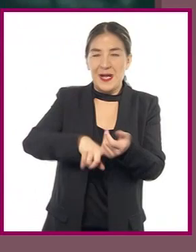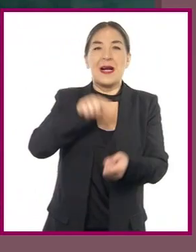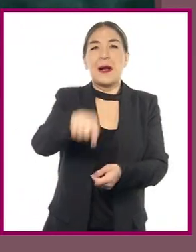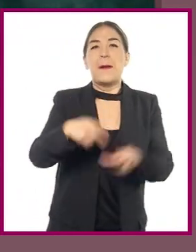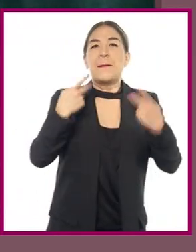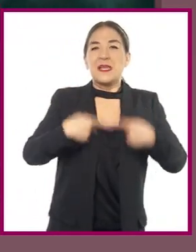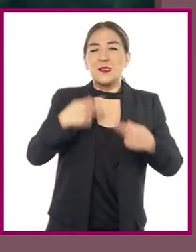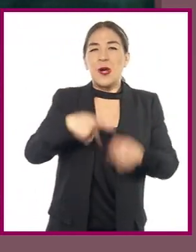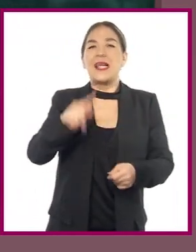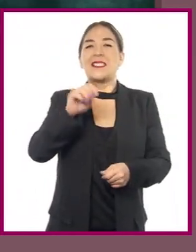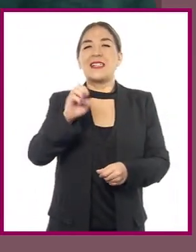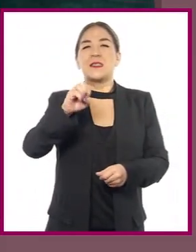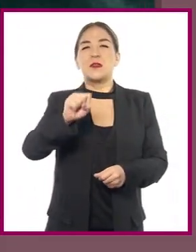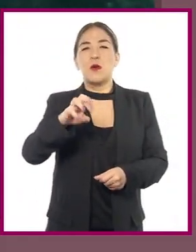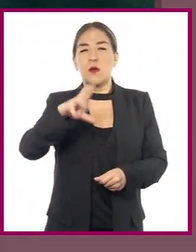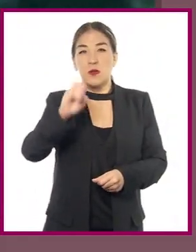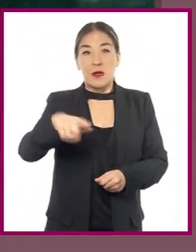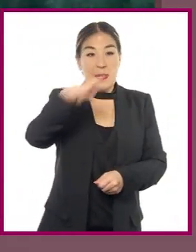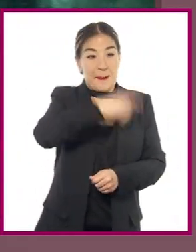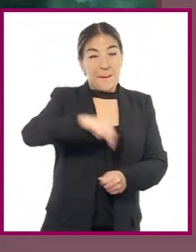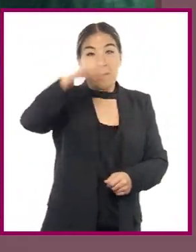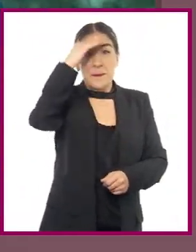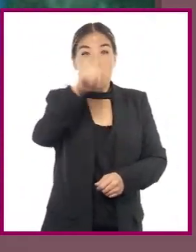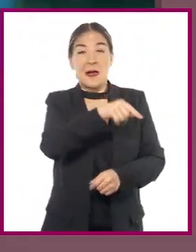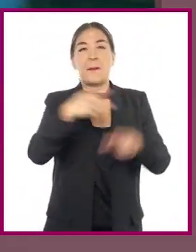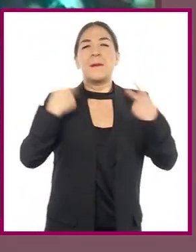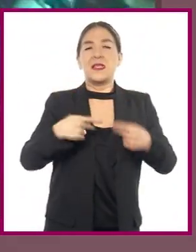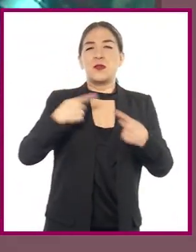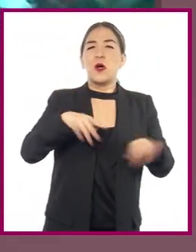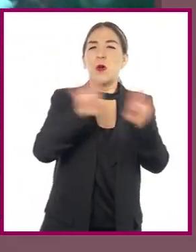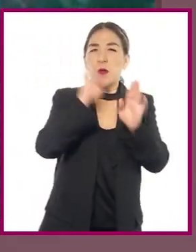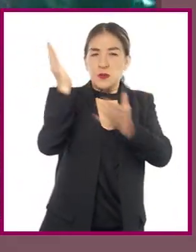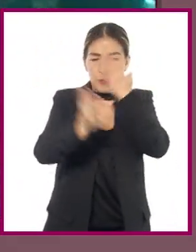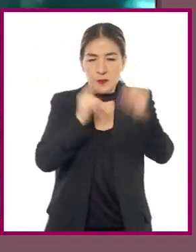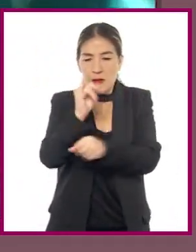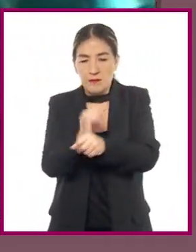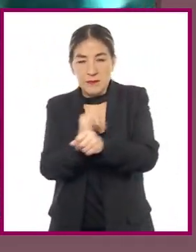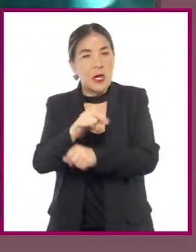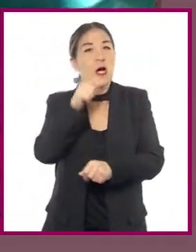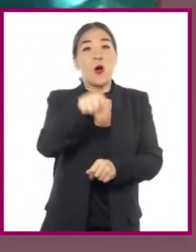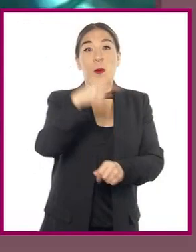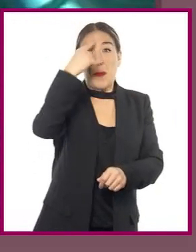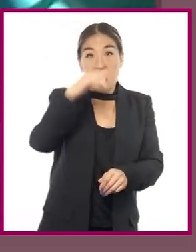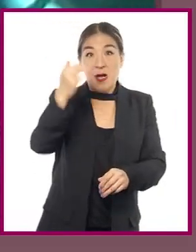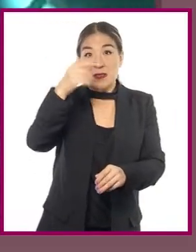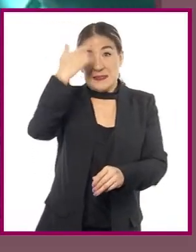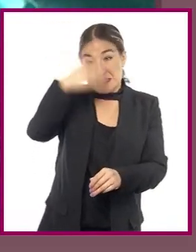tesoros y se piense que la función de la arqueología es excavar solo para sacar cosas.